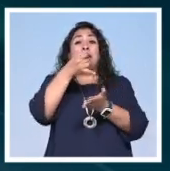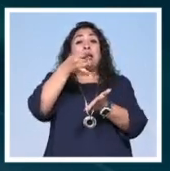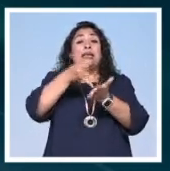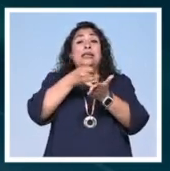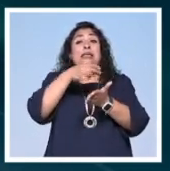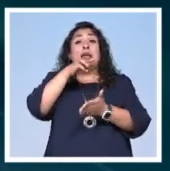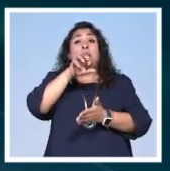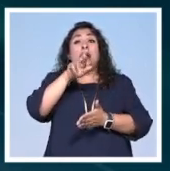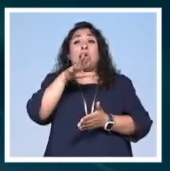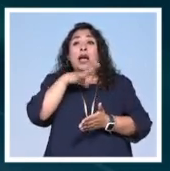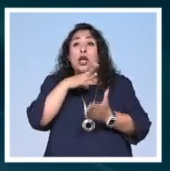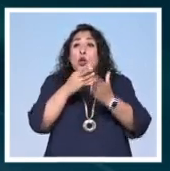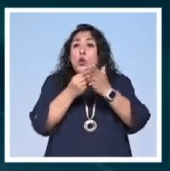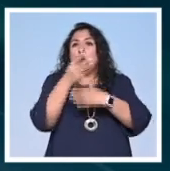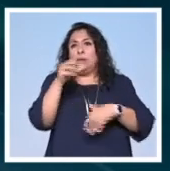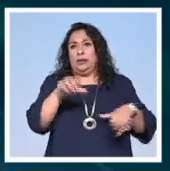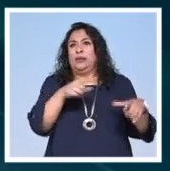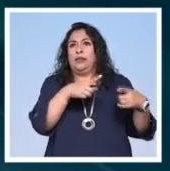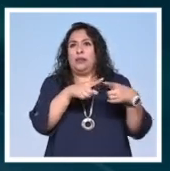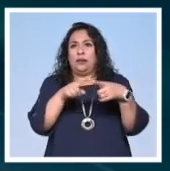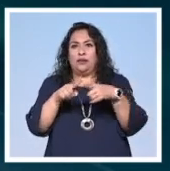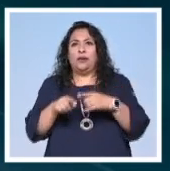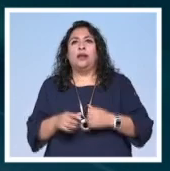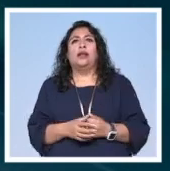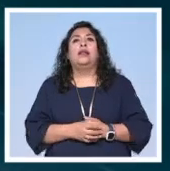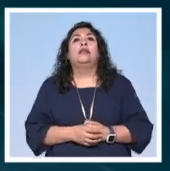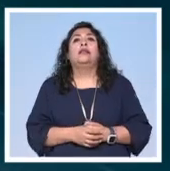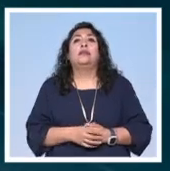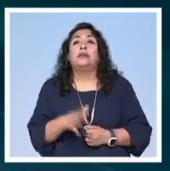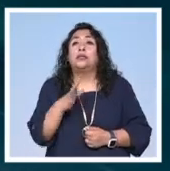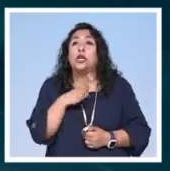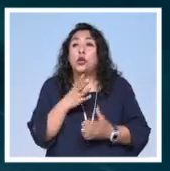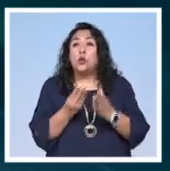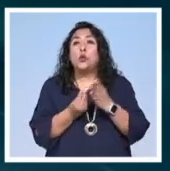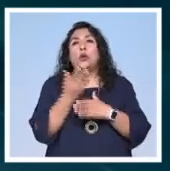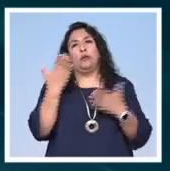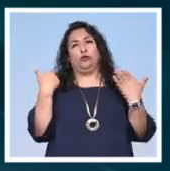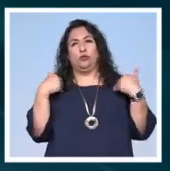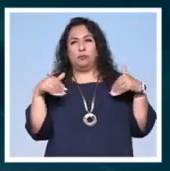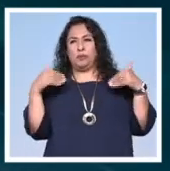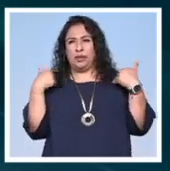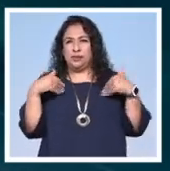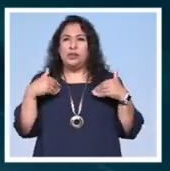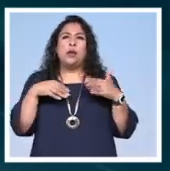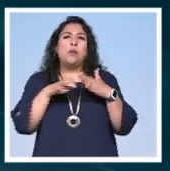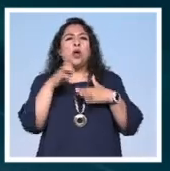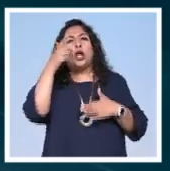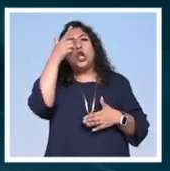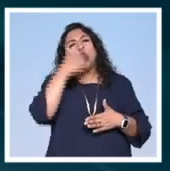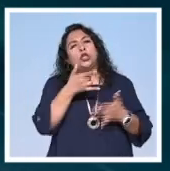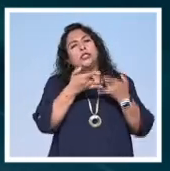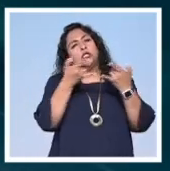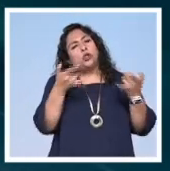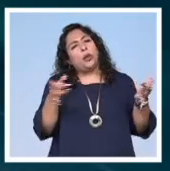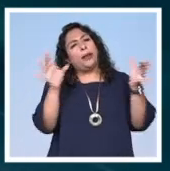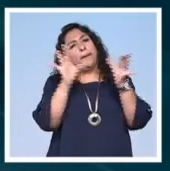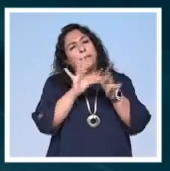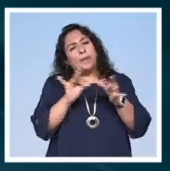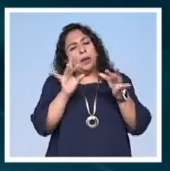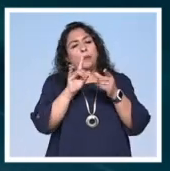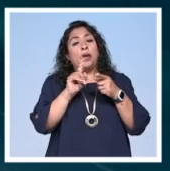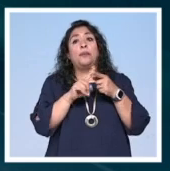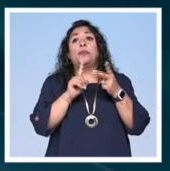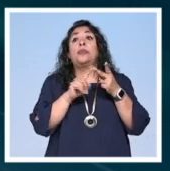Marías ofrecerá nuevas actividades tenemos nuevos recorridos como noches de leyendas Tenemos